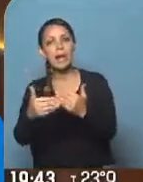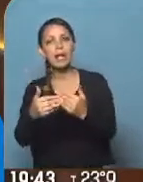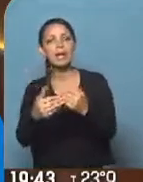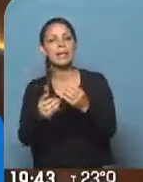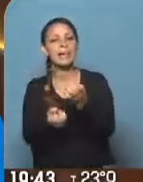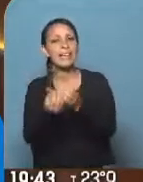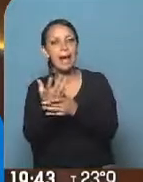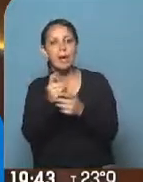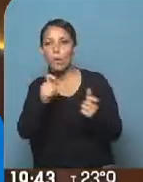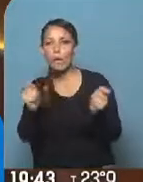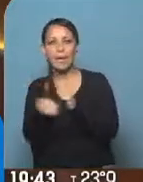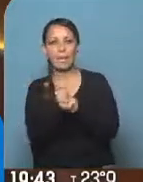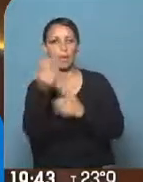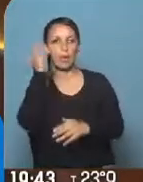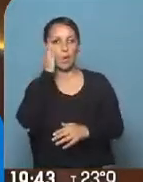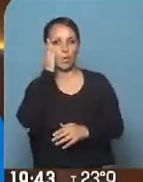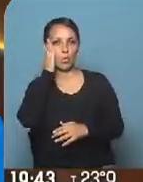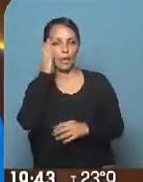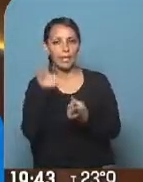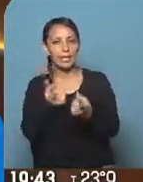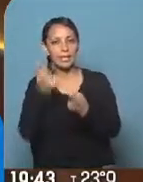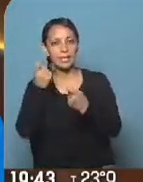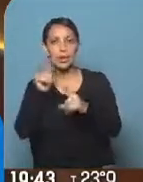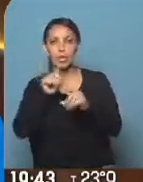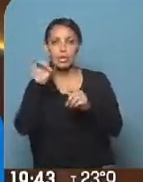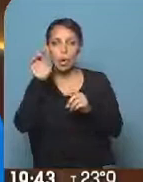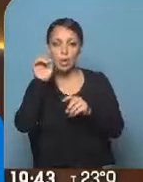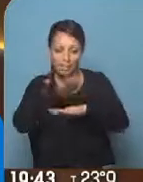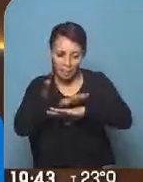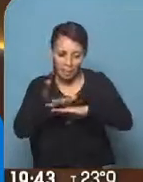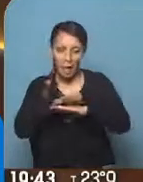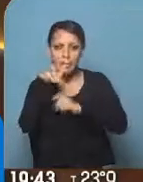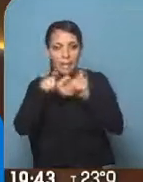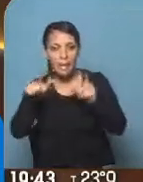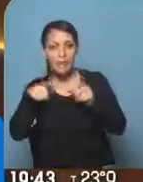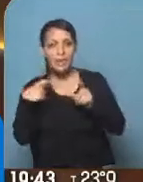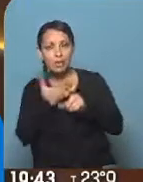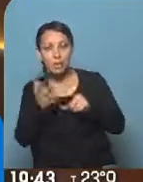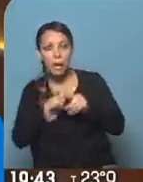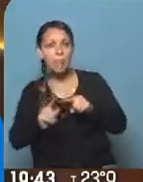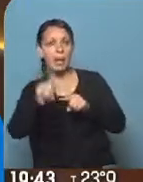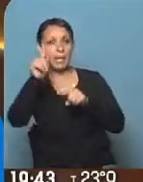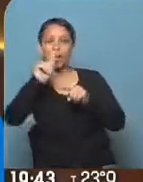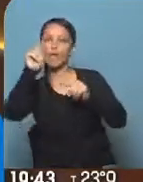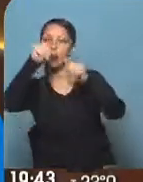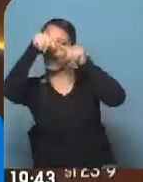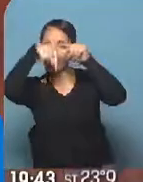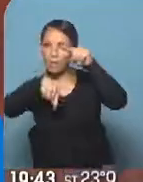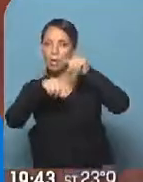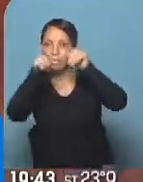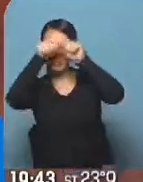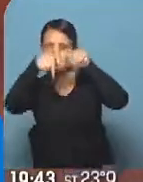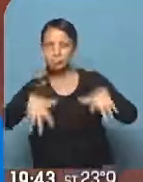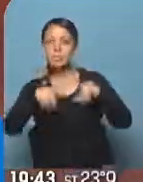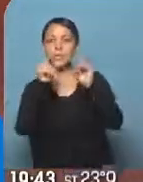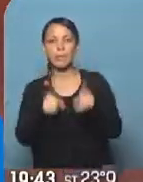cambio cultural que necesitamos no sólo de abajo para arriba sino también de arriba para abajo tener perspectiva de género en los